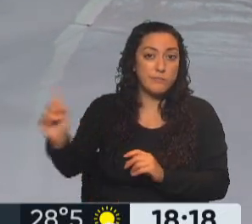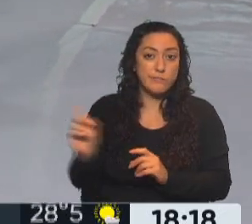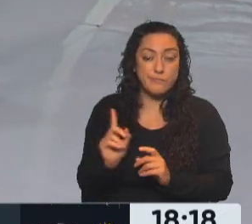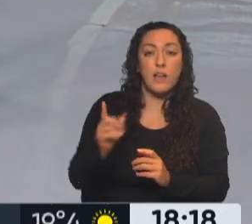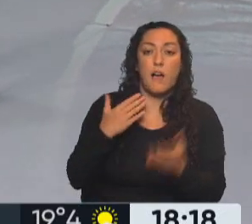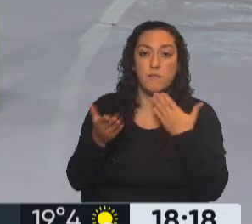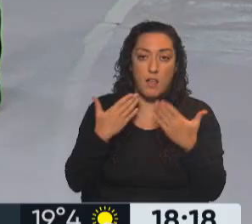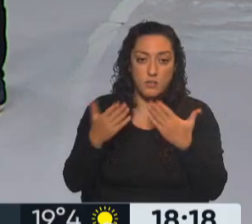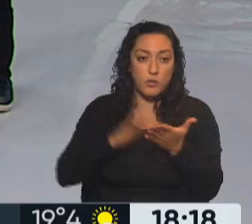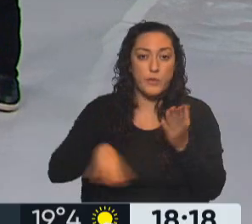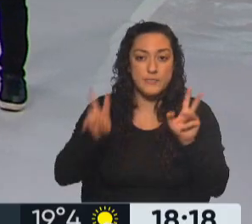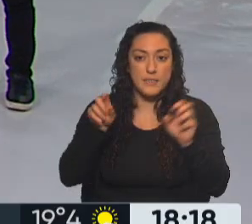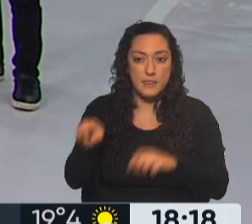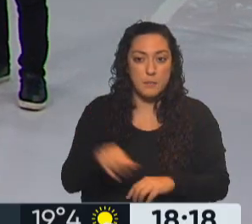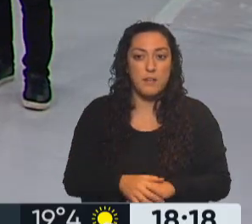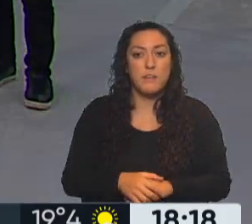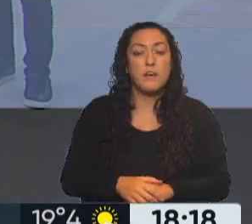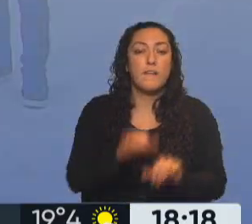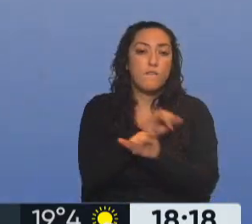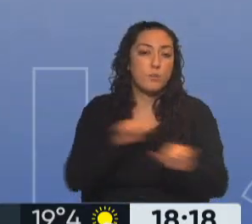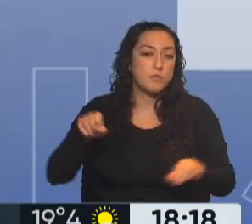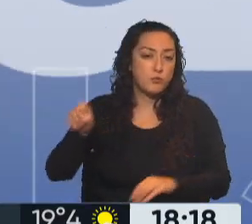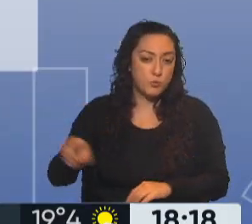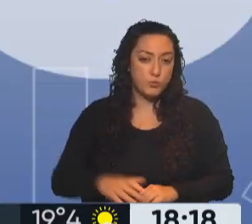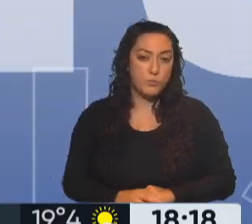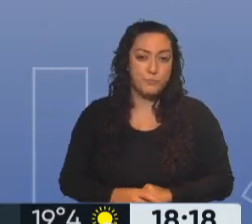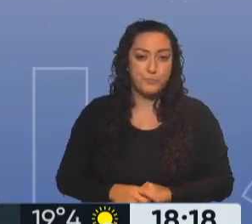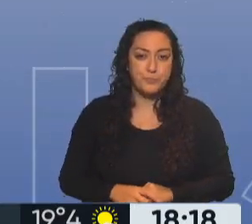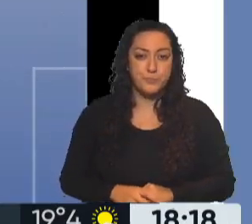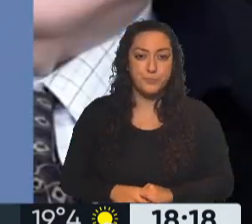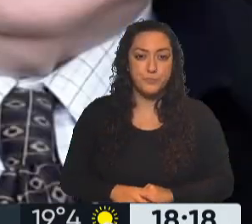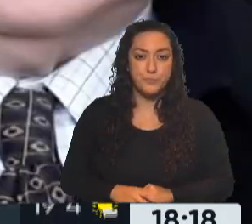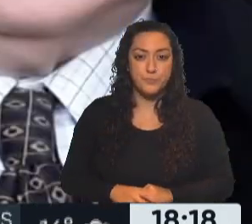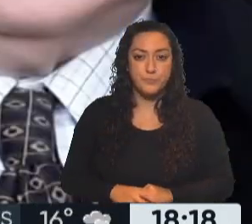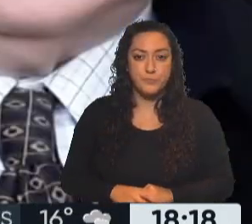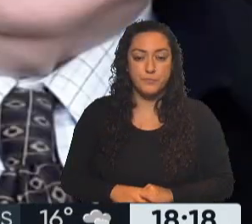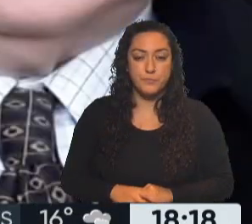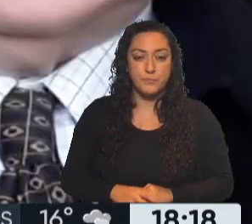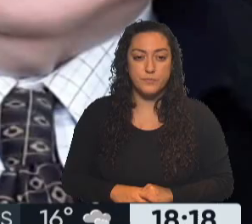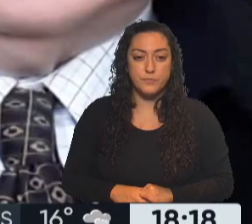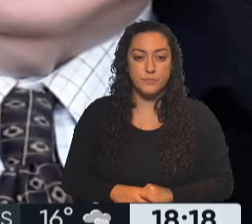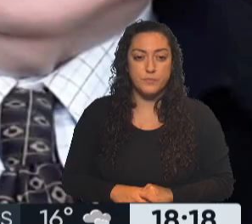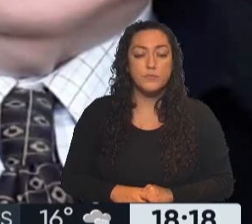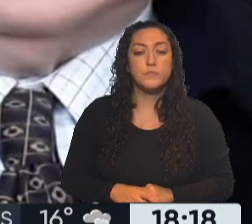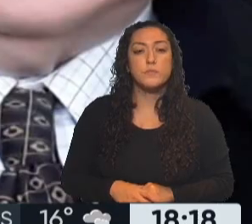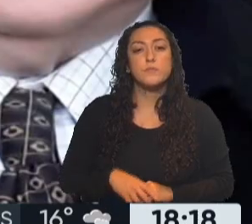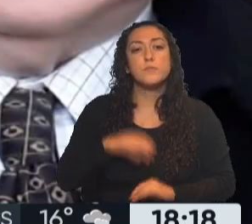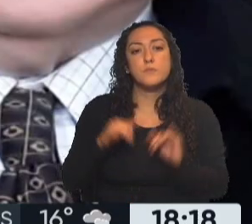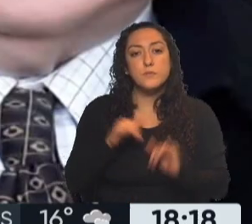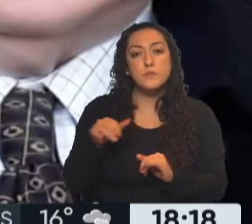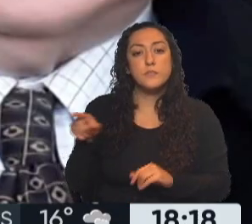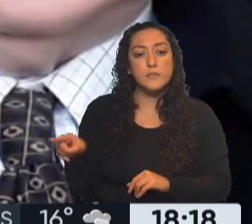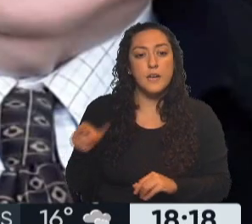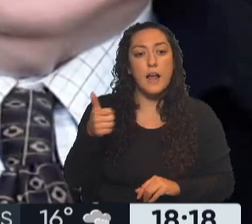profundizar justamente al respecto. Le damos los datos sobre el entrevistado que vamos a compartir a continuación. Es